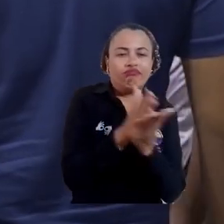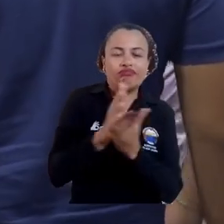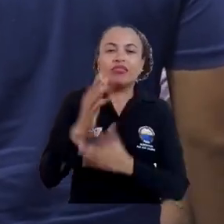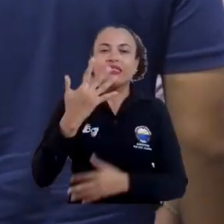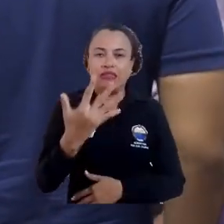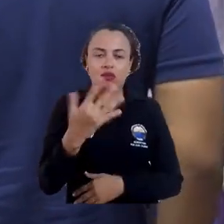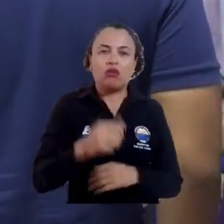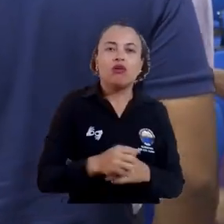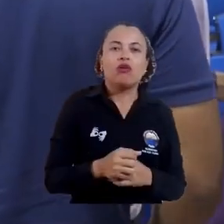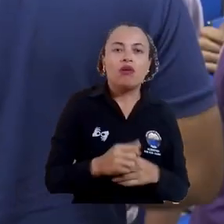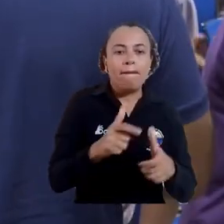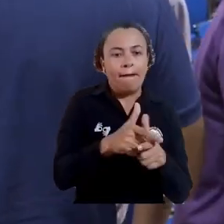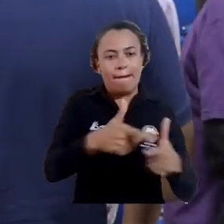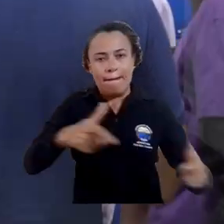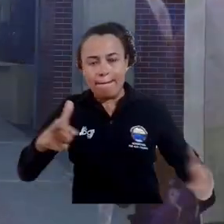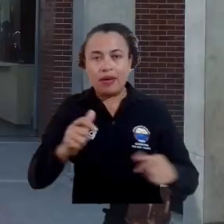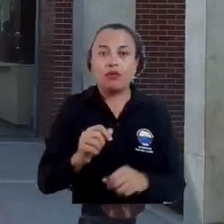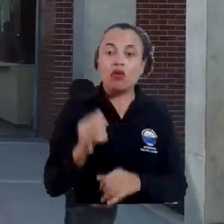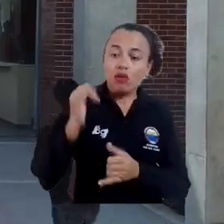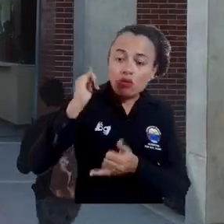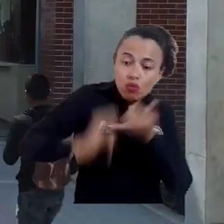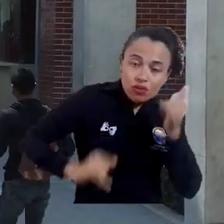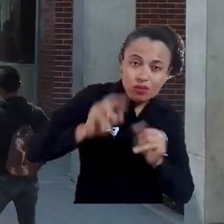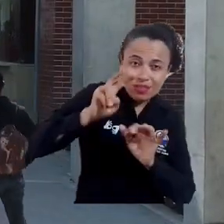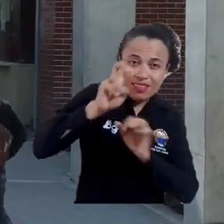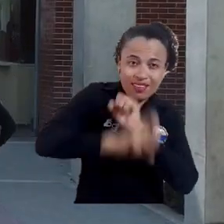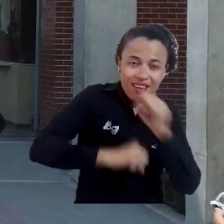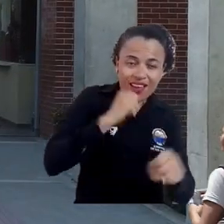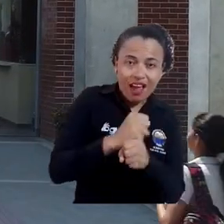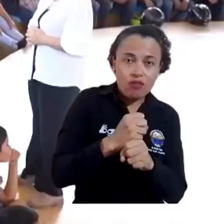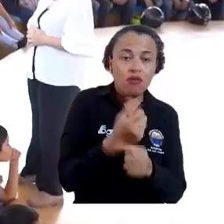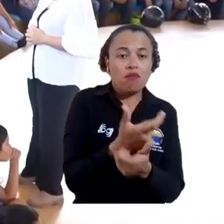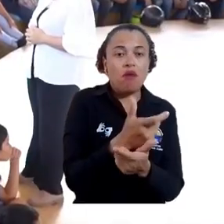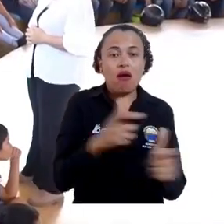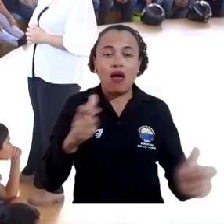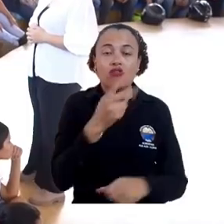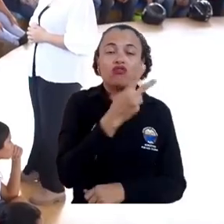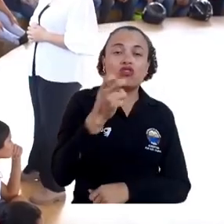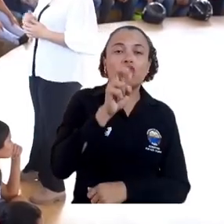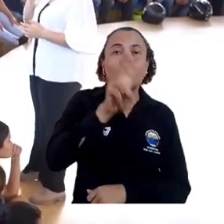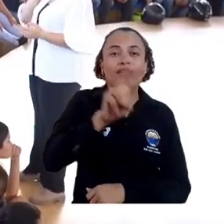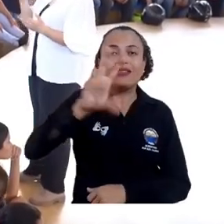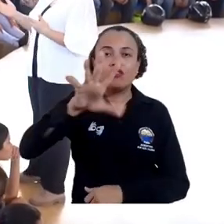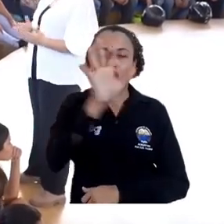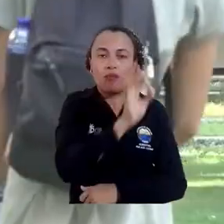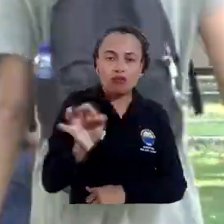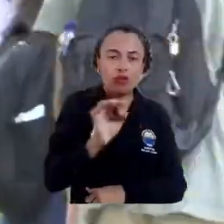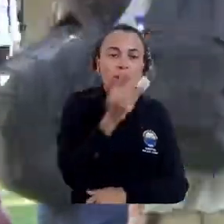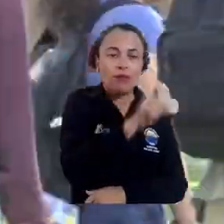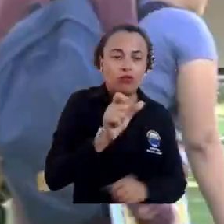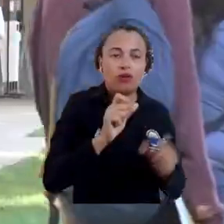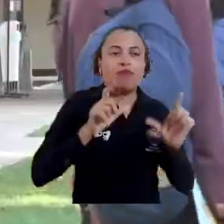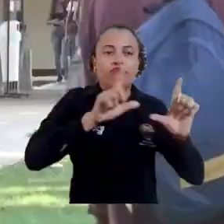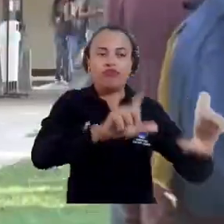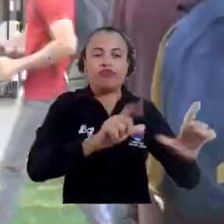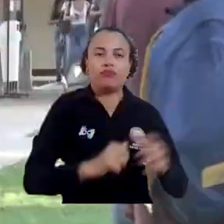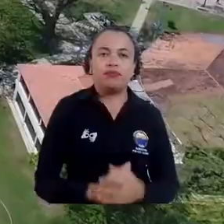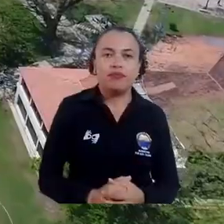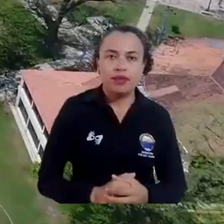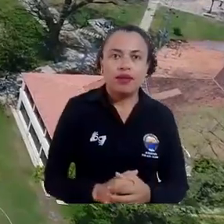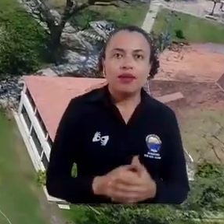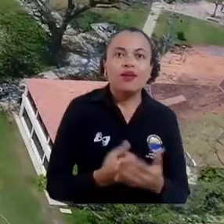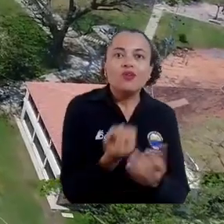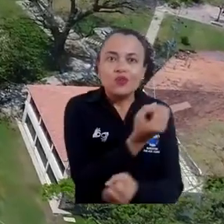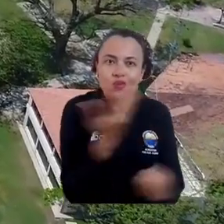nuevos programas, seguir aumentando la cobertura. En los últimos 7 años duplicamos, pues, aumentamos el 225% el número de graduados.